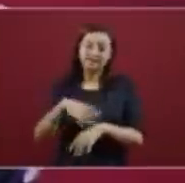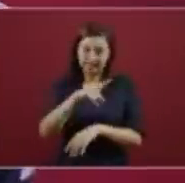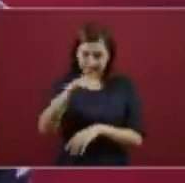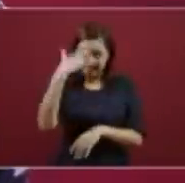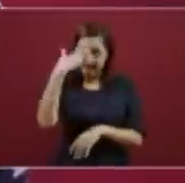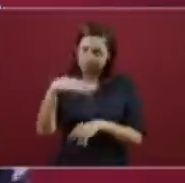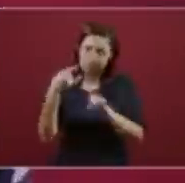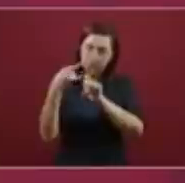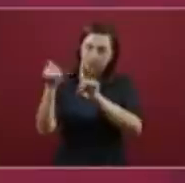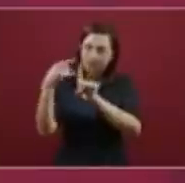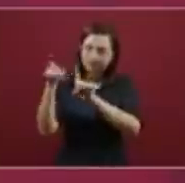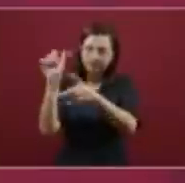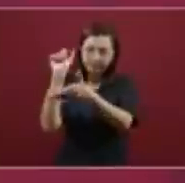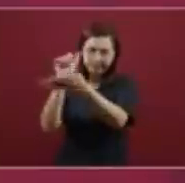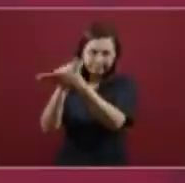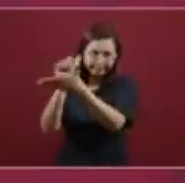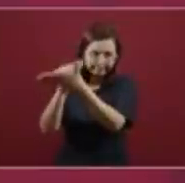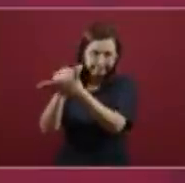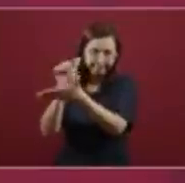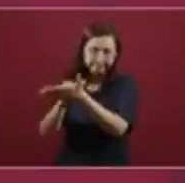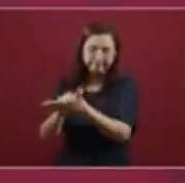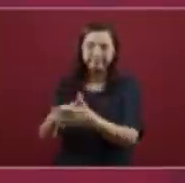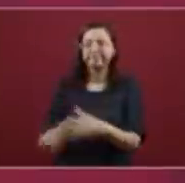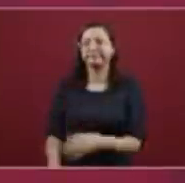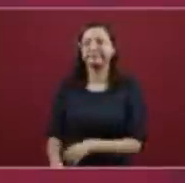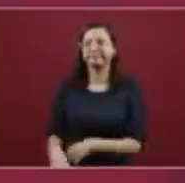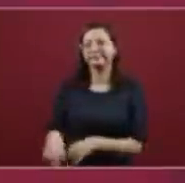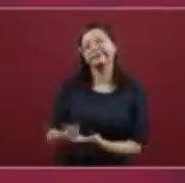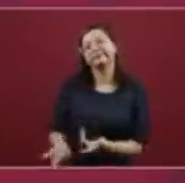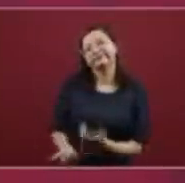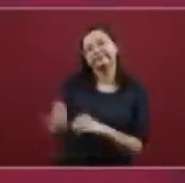tocar la puerta, mandarles un telegrama,